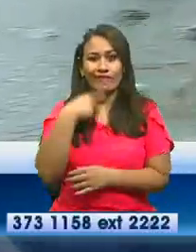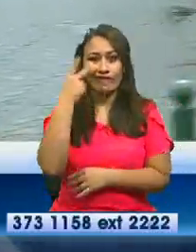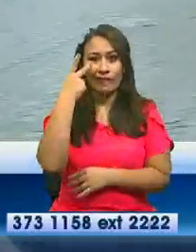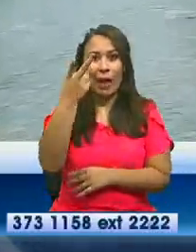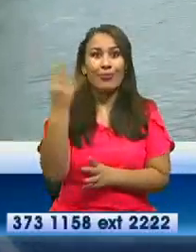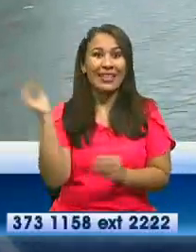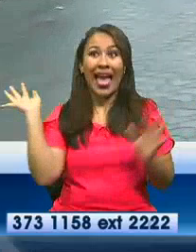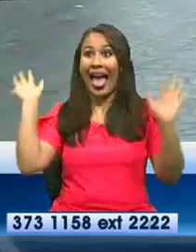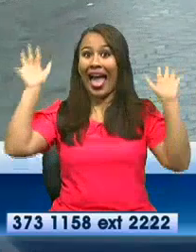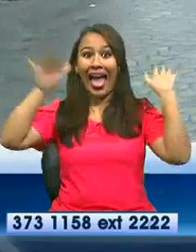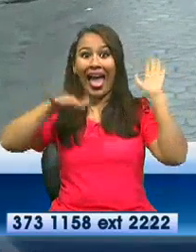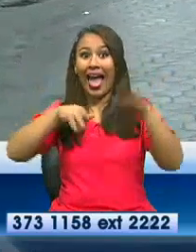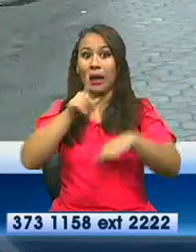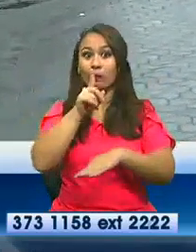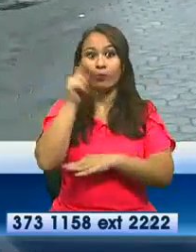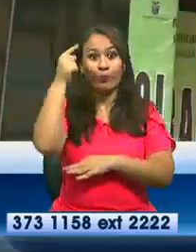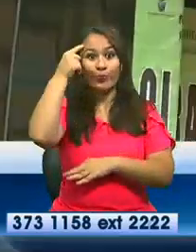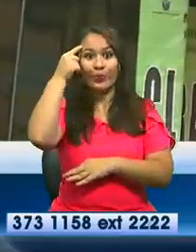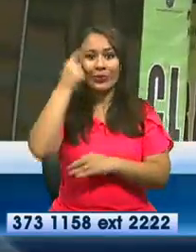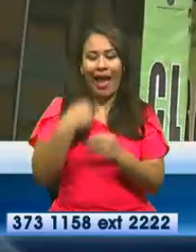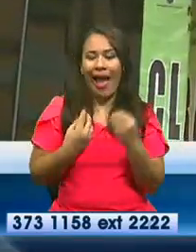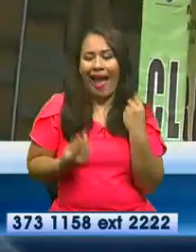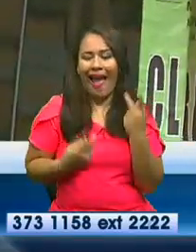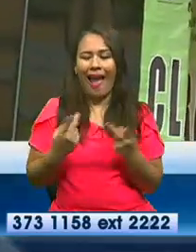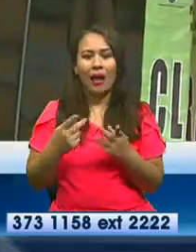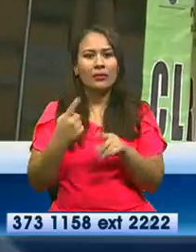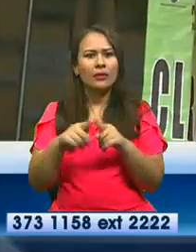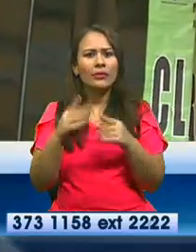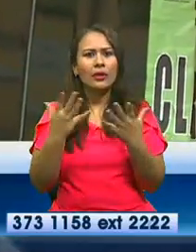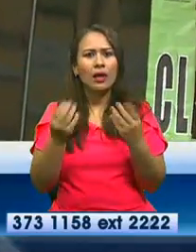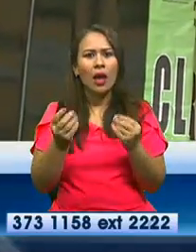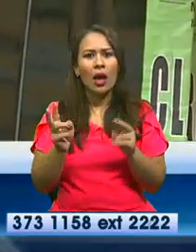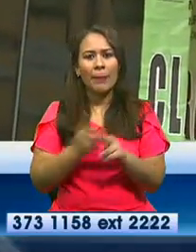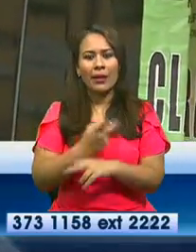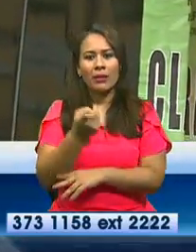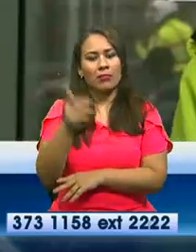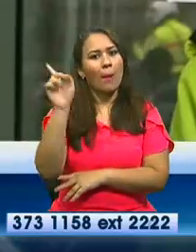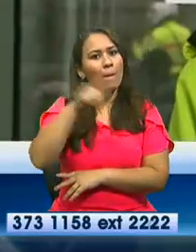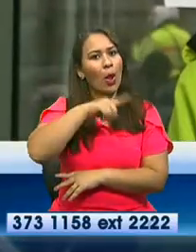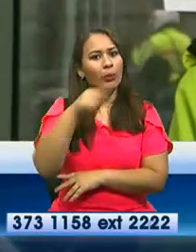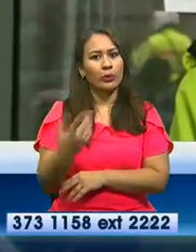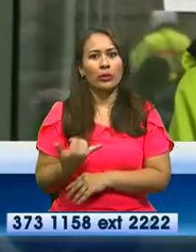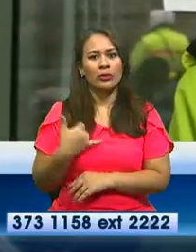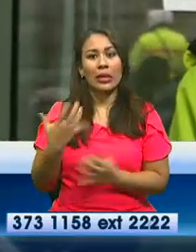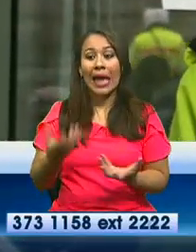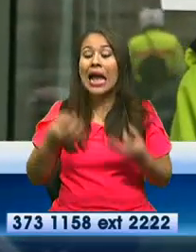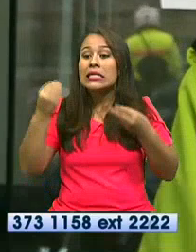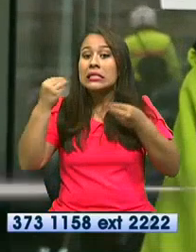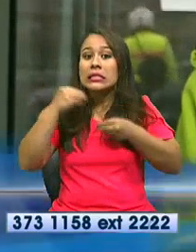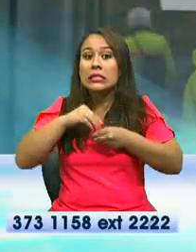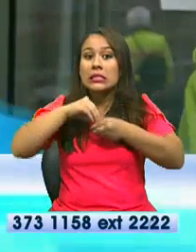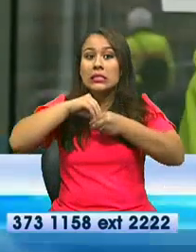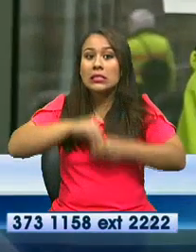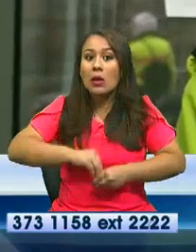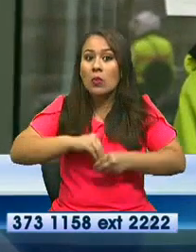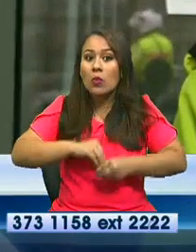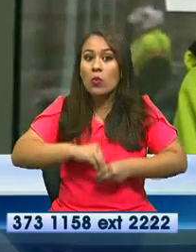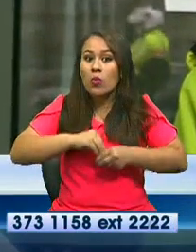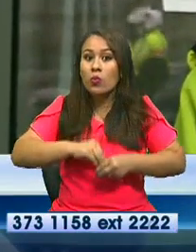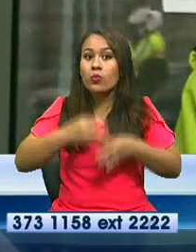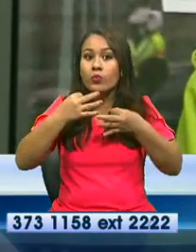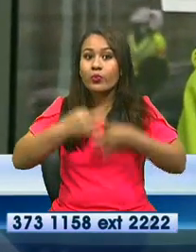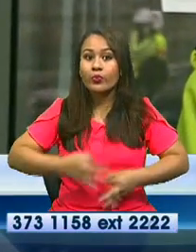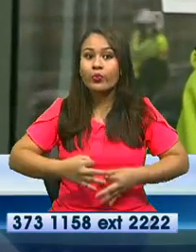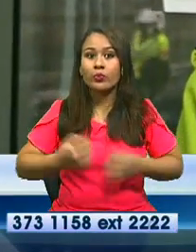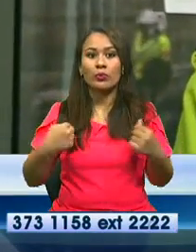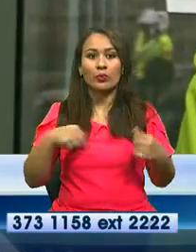momentos de esparcimiento se sientan seguras y sobre todo libres de ofertas prohibidas. Estamos realizando una serie de operativos